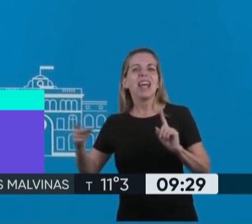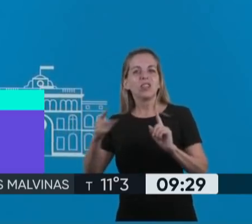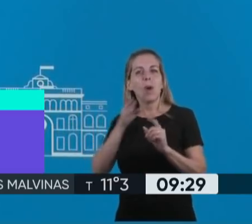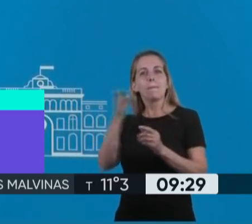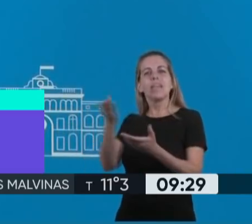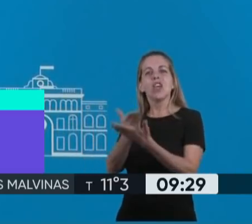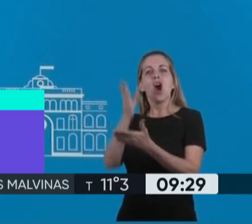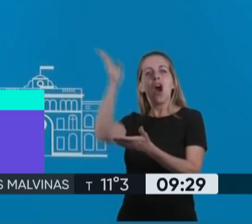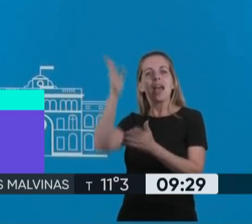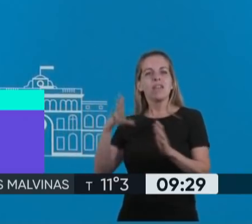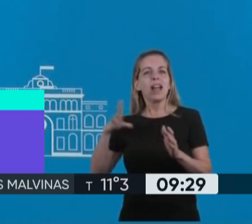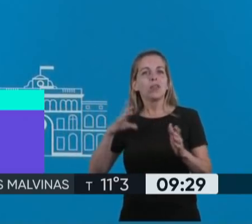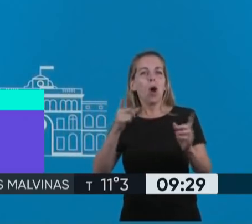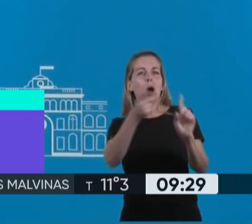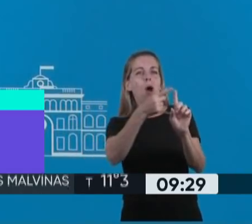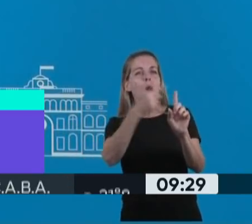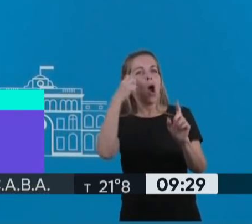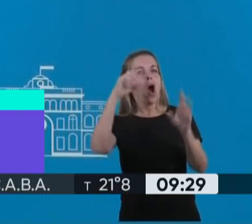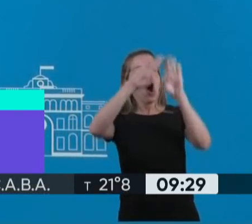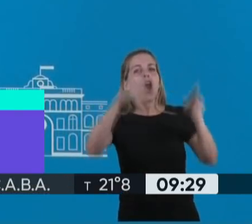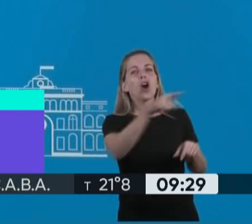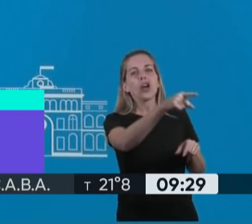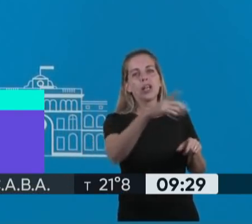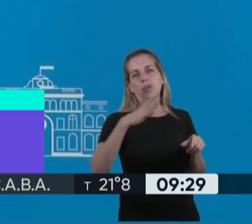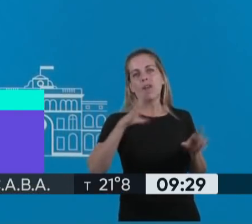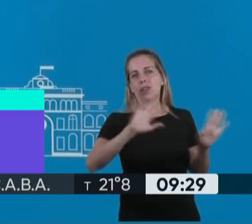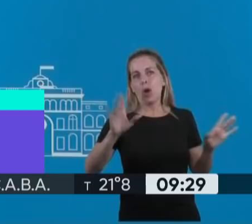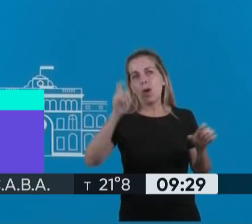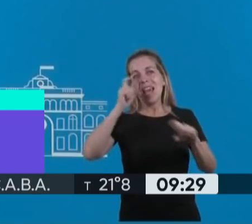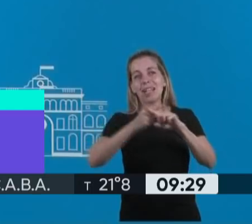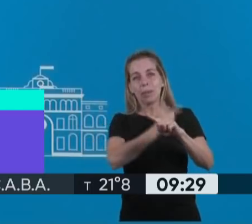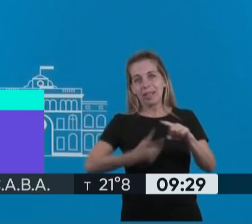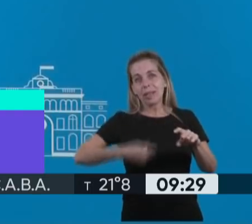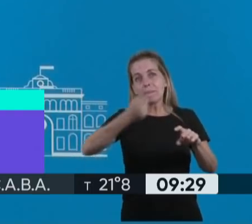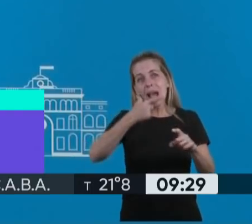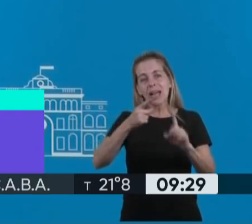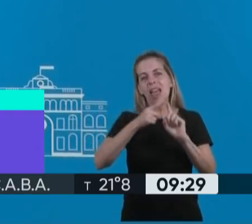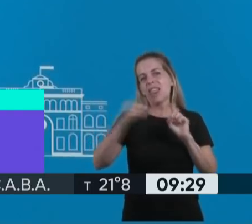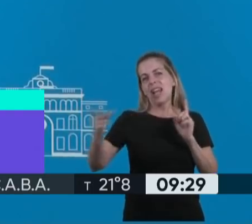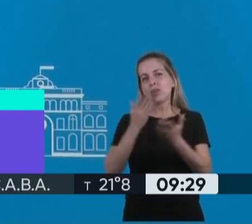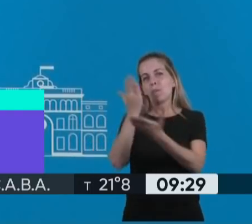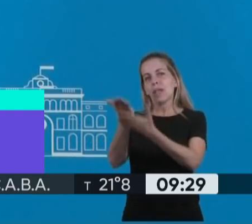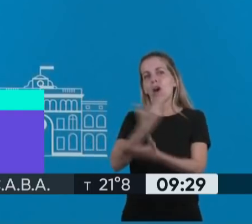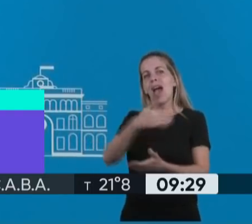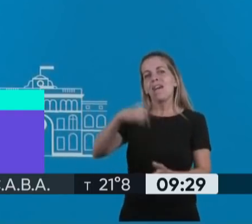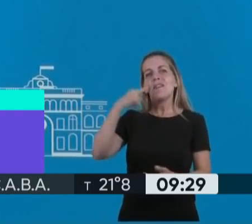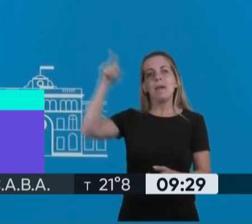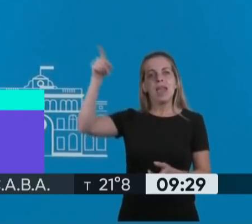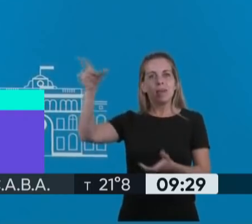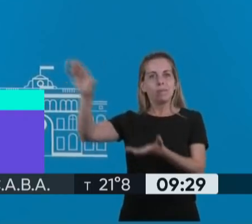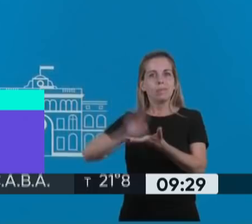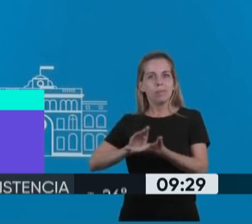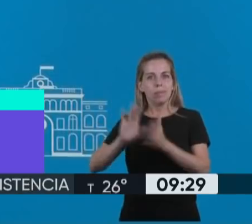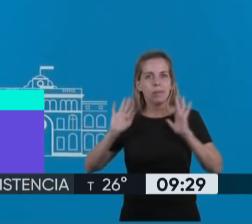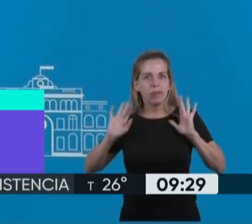Congreso, que fue tomada a buenas y primeras por el expresidente Mauricio Macri, que era el presidente democrático en ese momento elegido por la